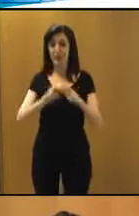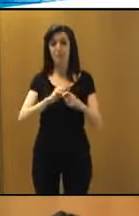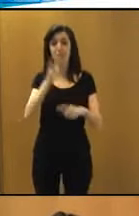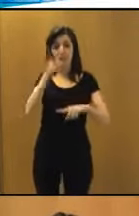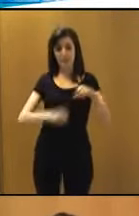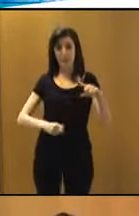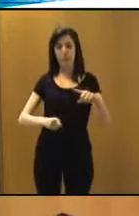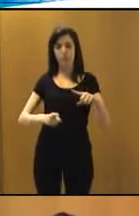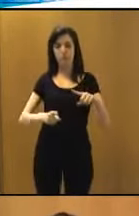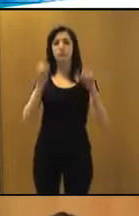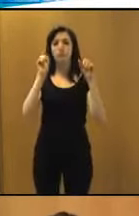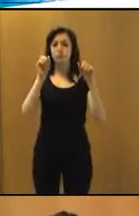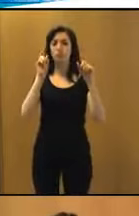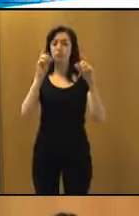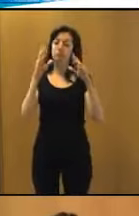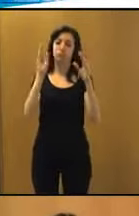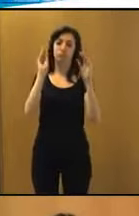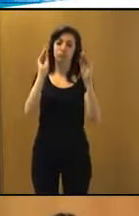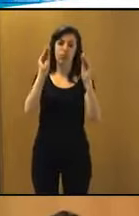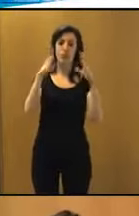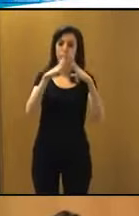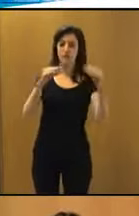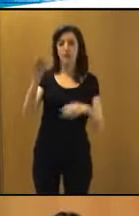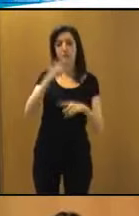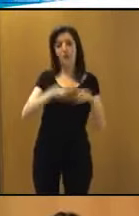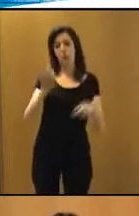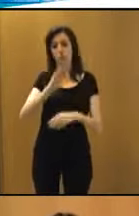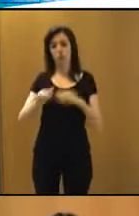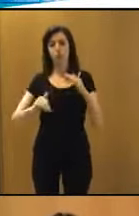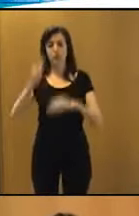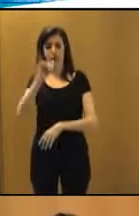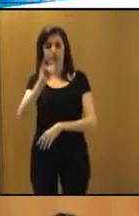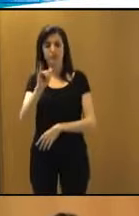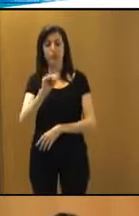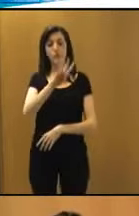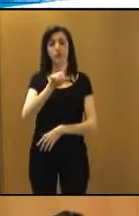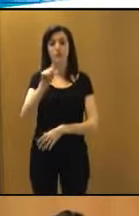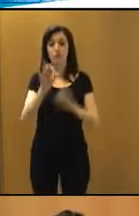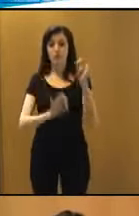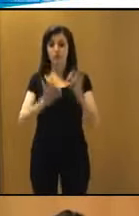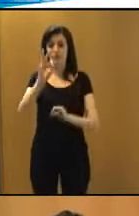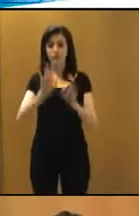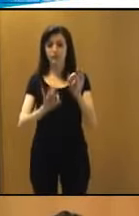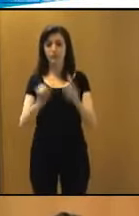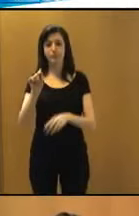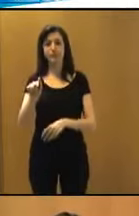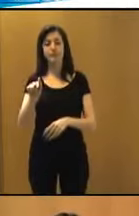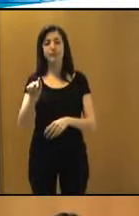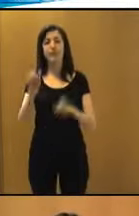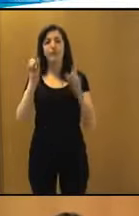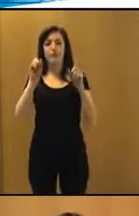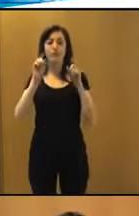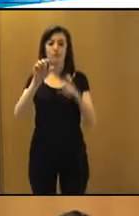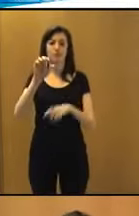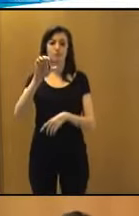nuestros encuestados tienen estudios universitarios medios o superiores. Otro 41% tiene